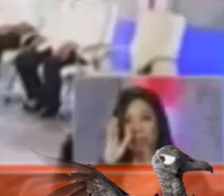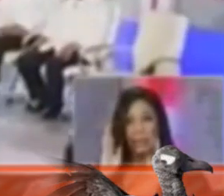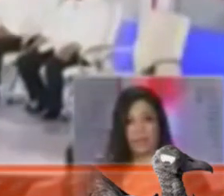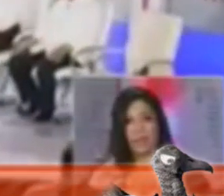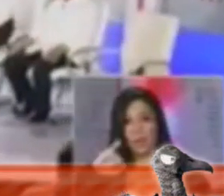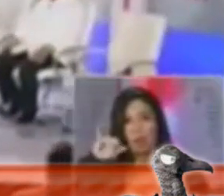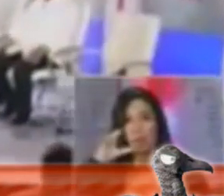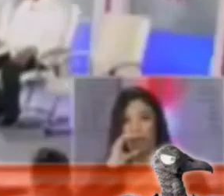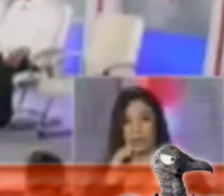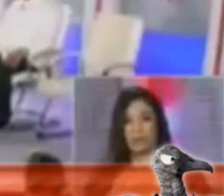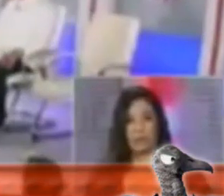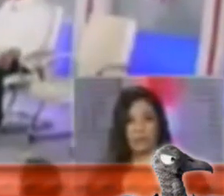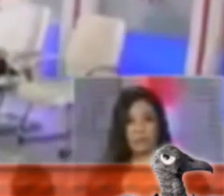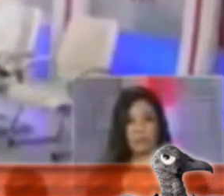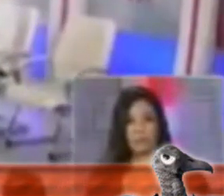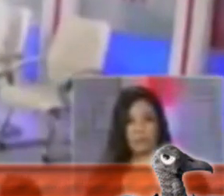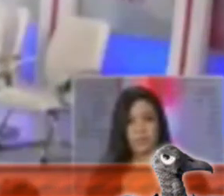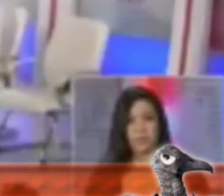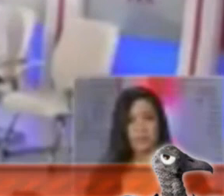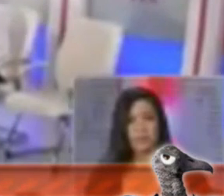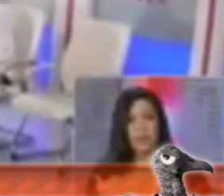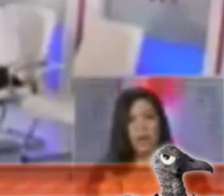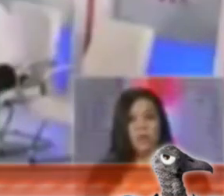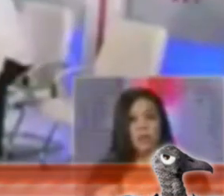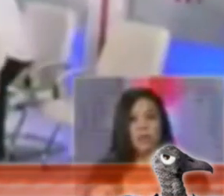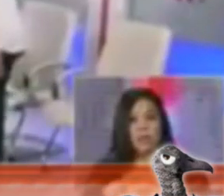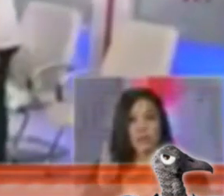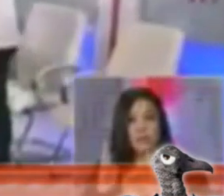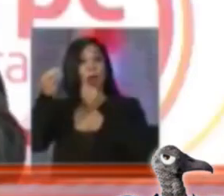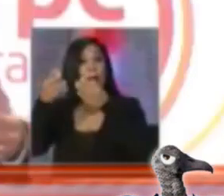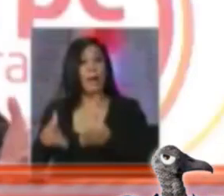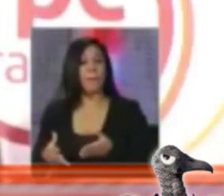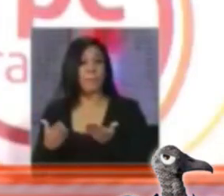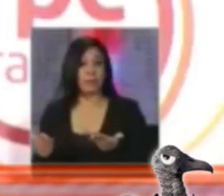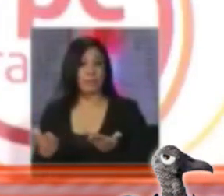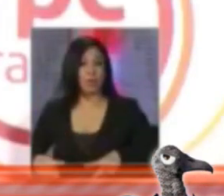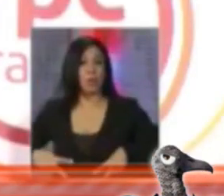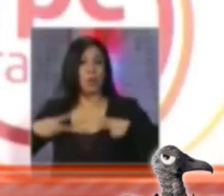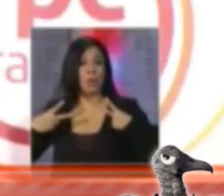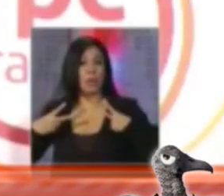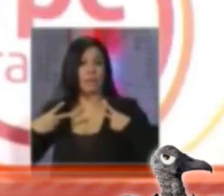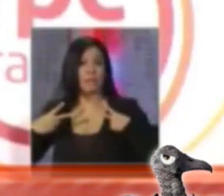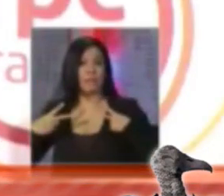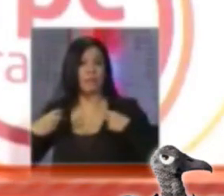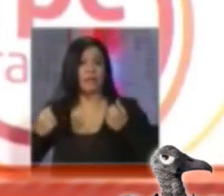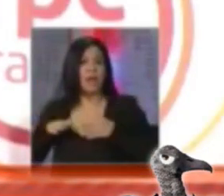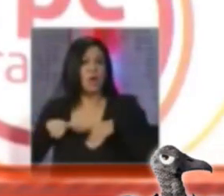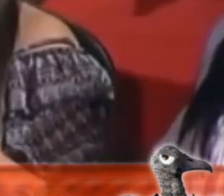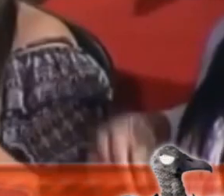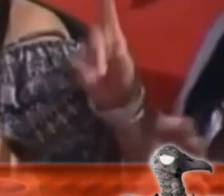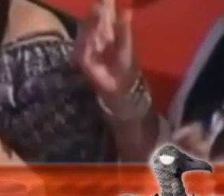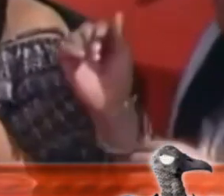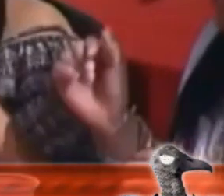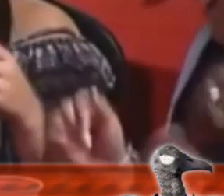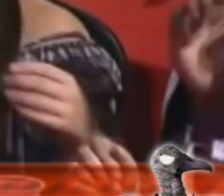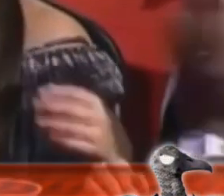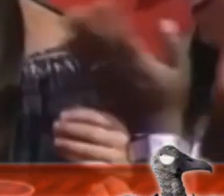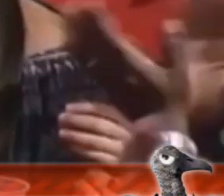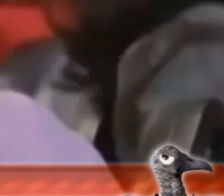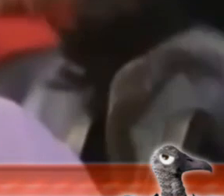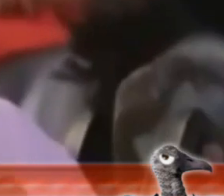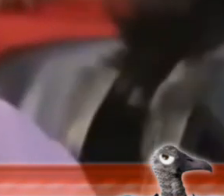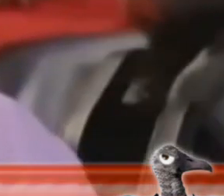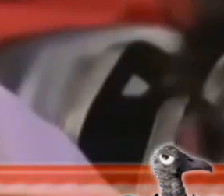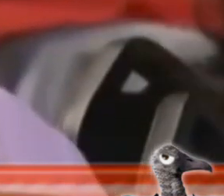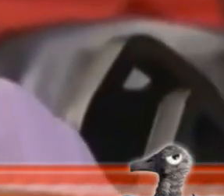El debate presidencial auspiciado por MedCon no resultó como los candidatos presidenciales esperaban, ya que los asistentes se la pasaron riendo de todo